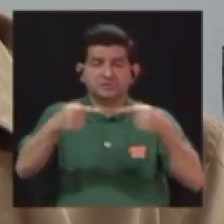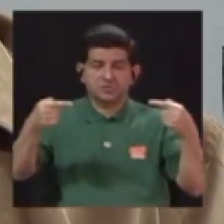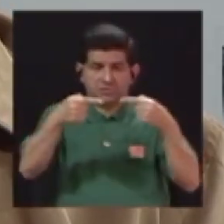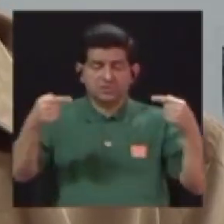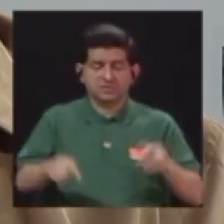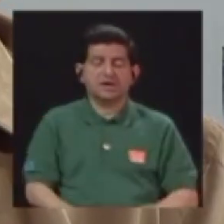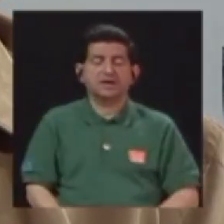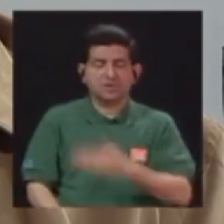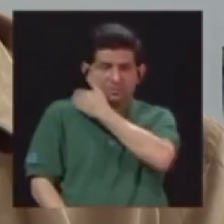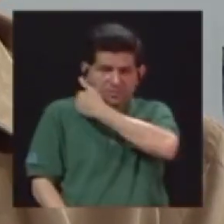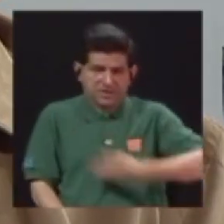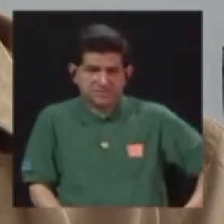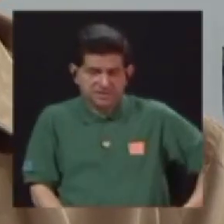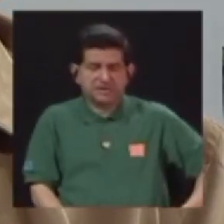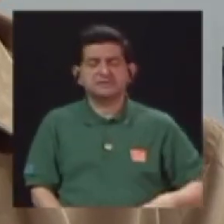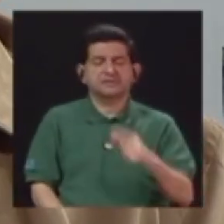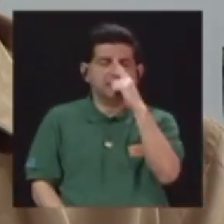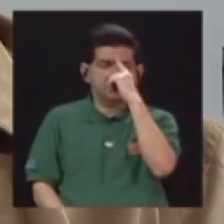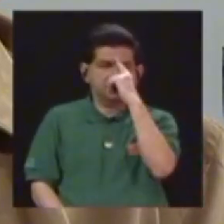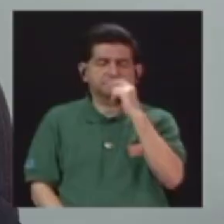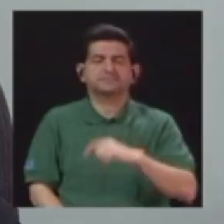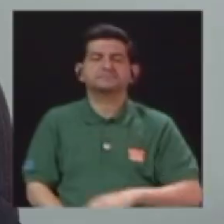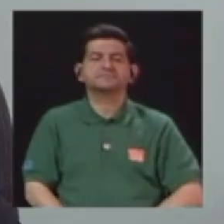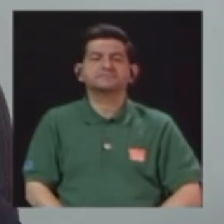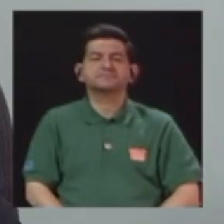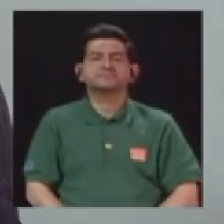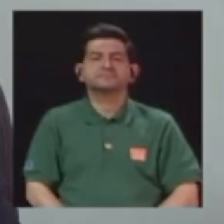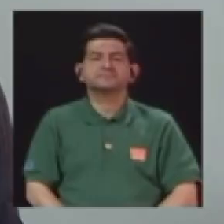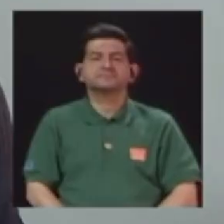Rafael Ángel Calderón Fournier.